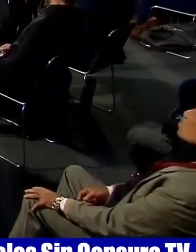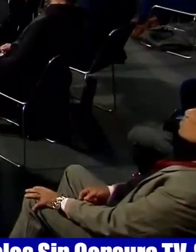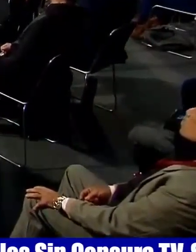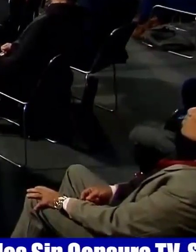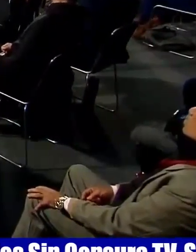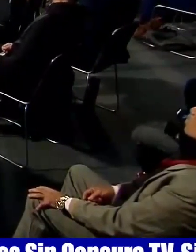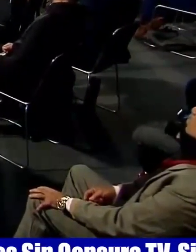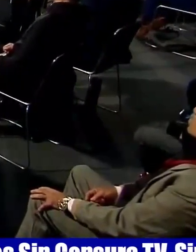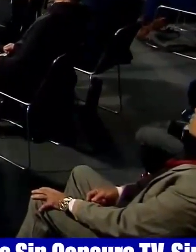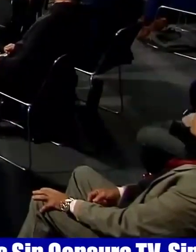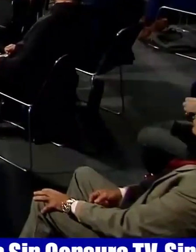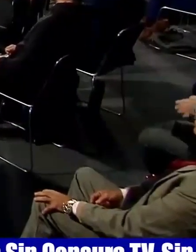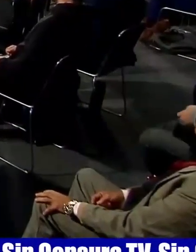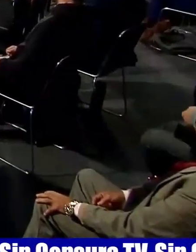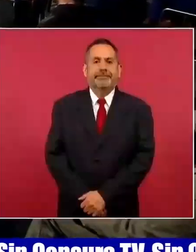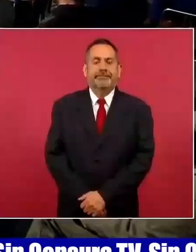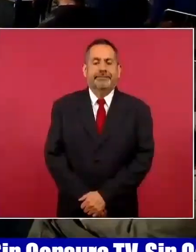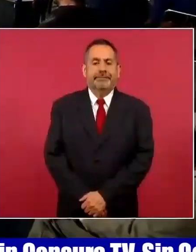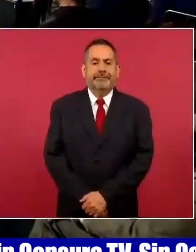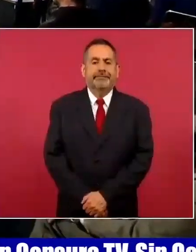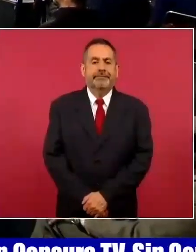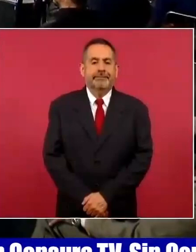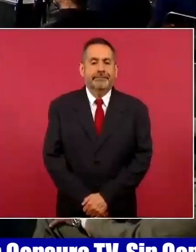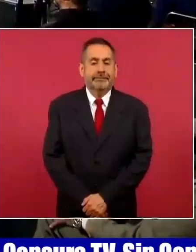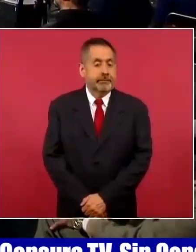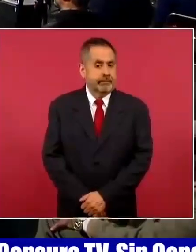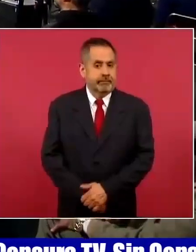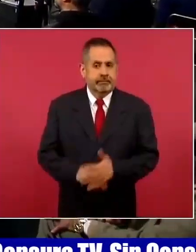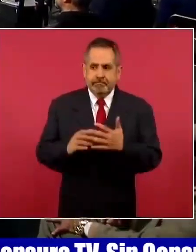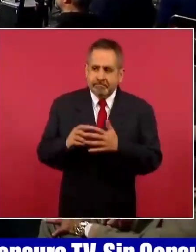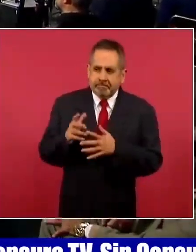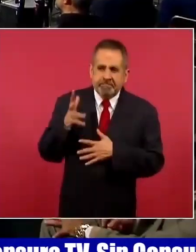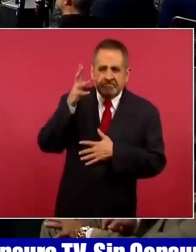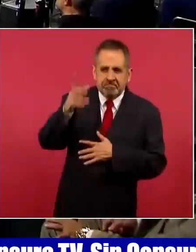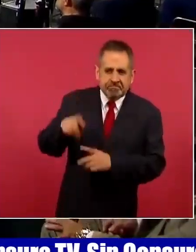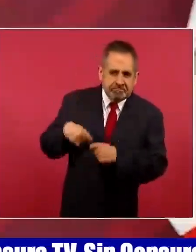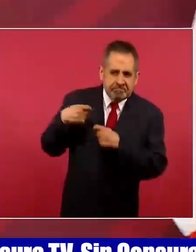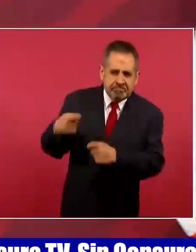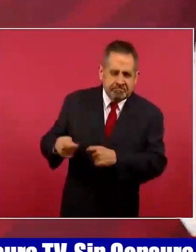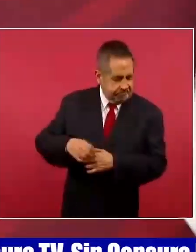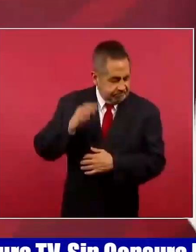no, pues ya tenemos relevo generacional,